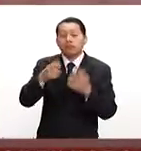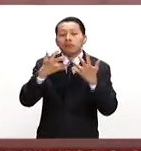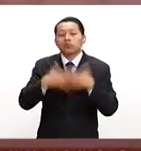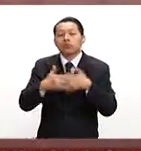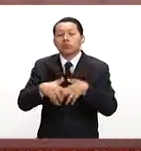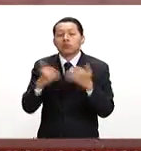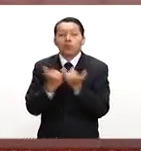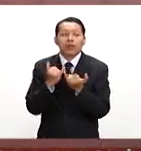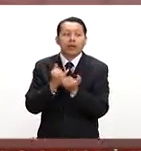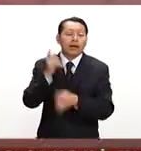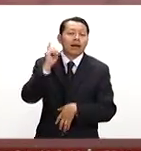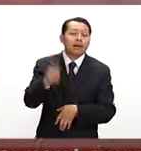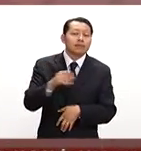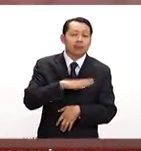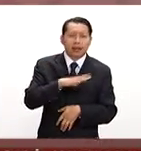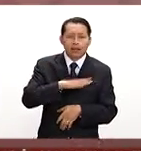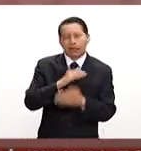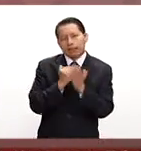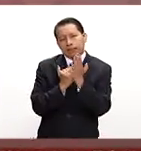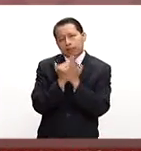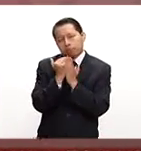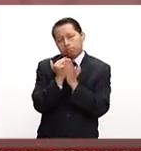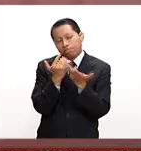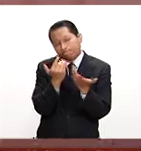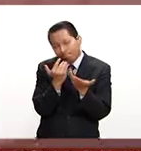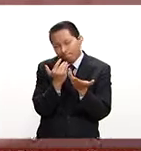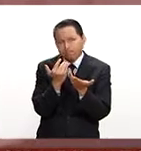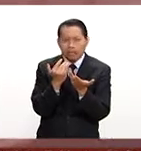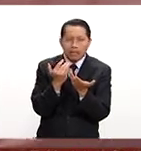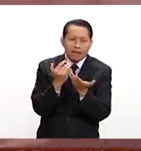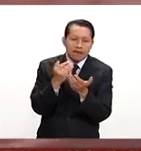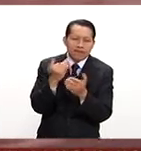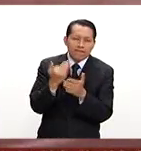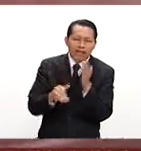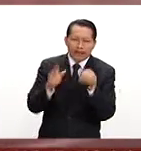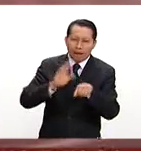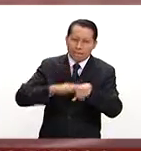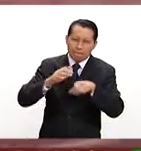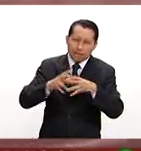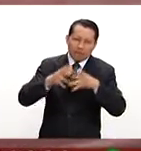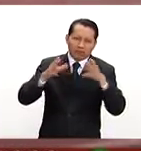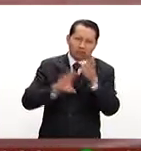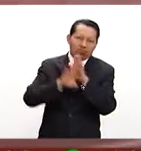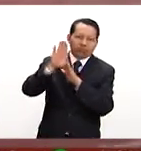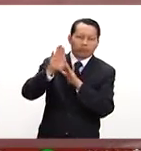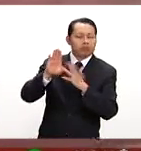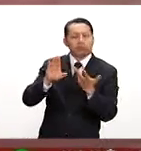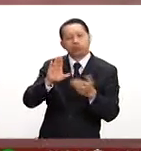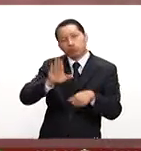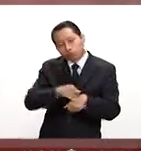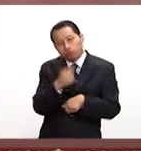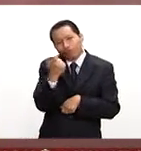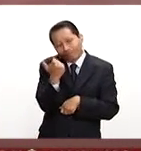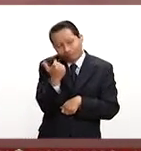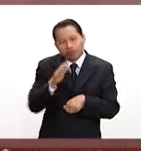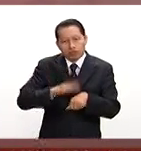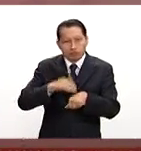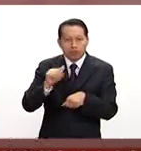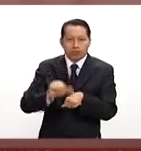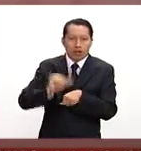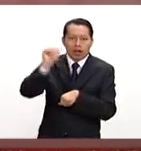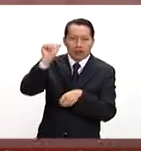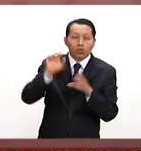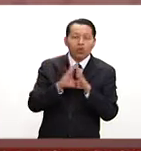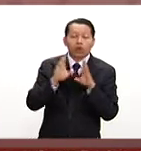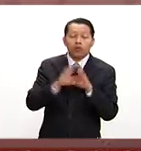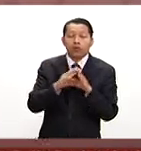que además es el ramo que crece menos, digamos, en donde hay menos expansión, naturalmente también porque el costo es mucho más elevado, lo